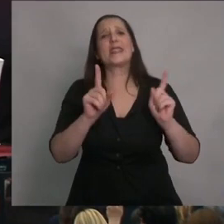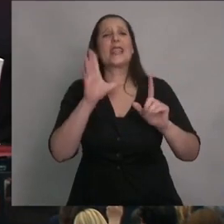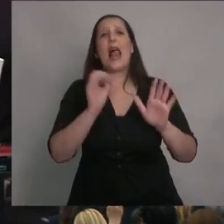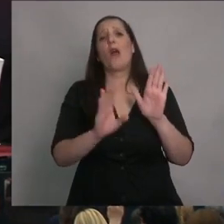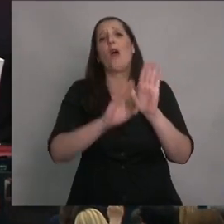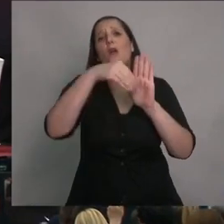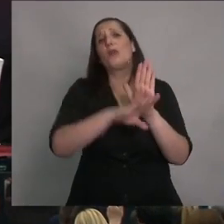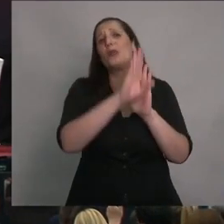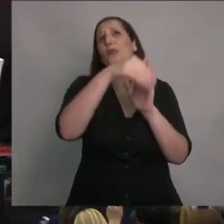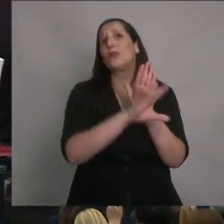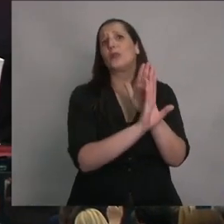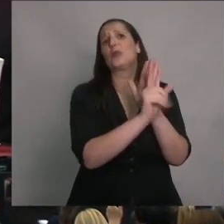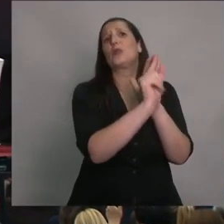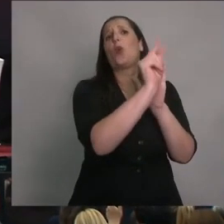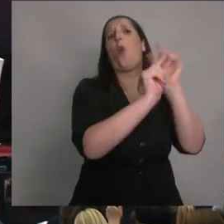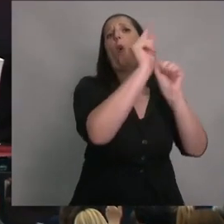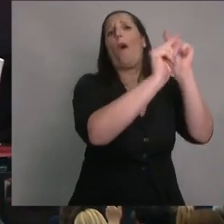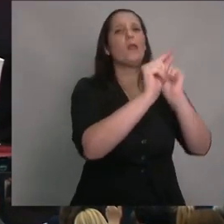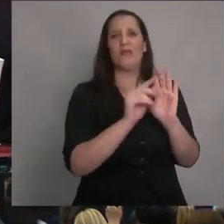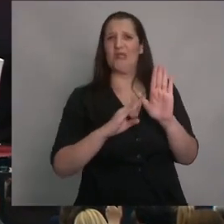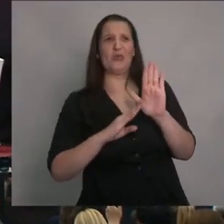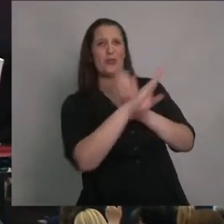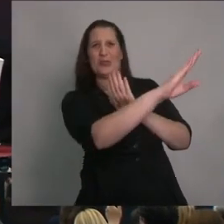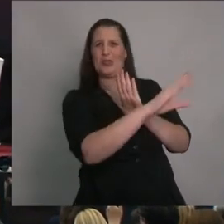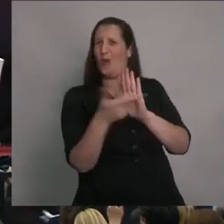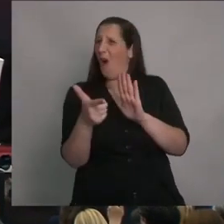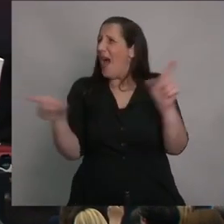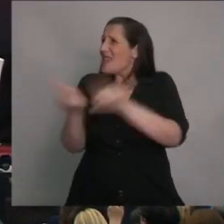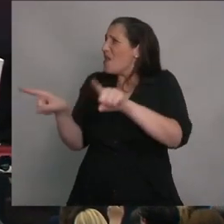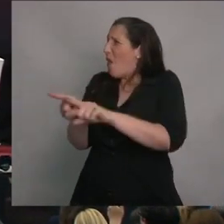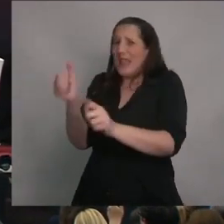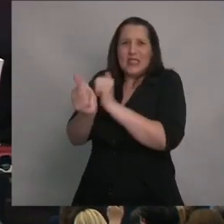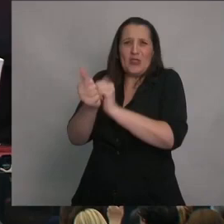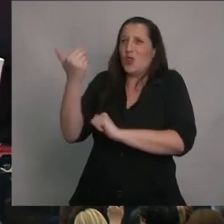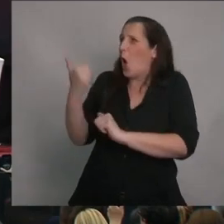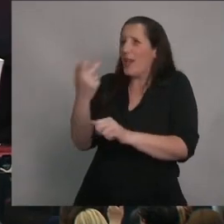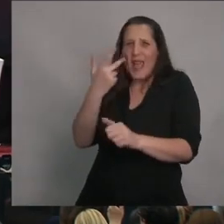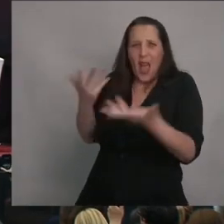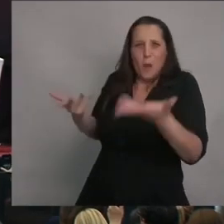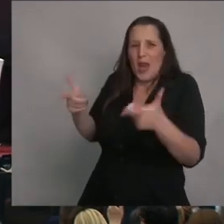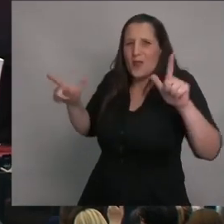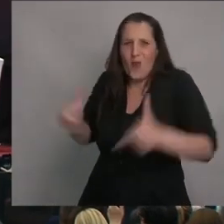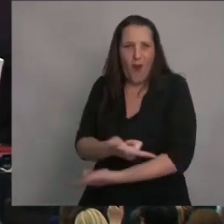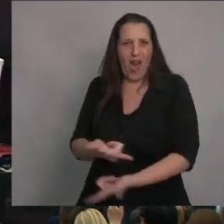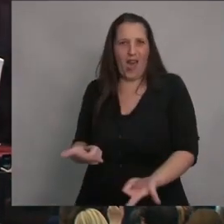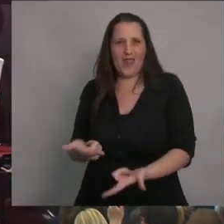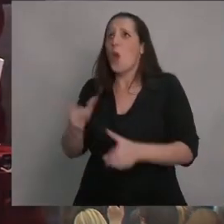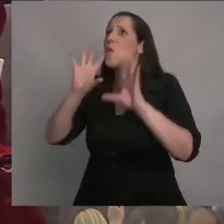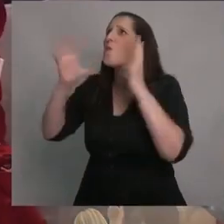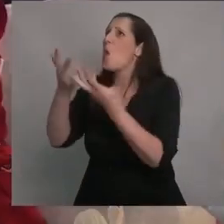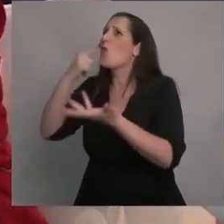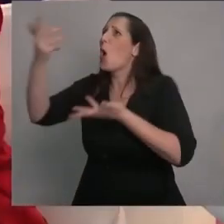espontánea. Ningún trazo, ningún diseño de la naturaleza o de la historia puede ser trazado con